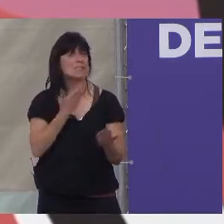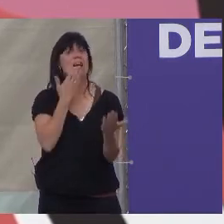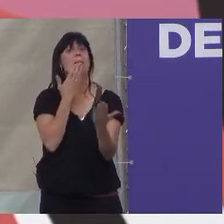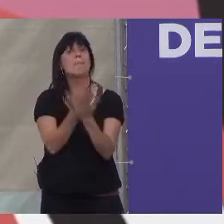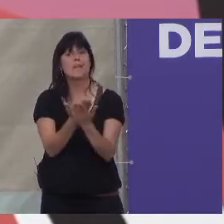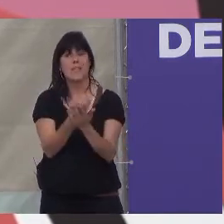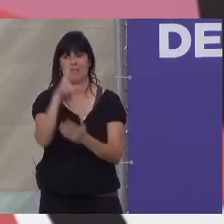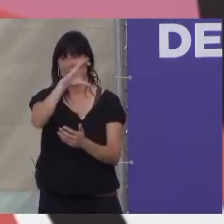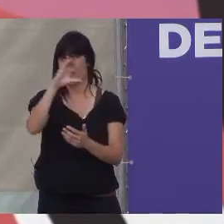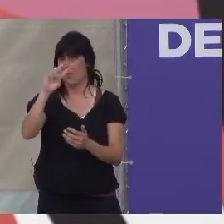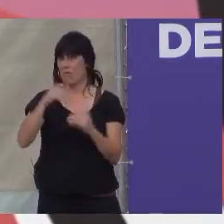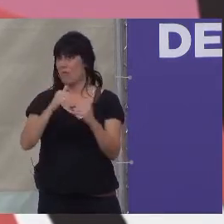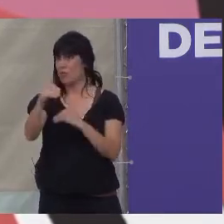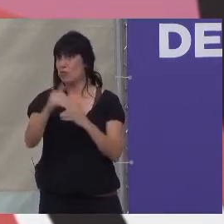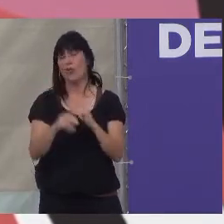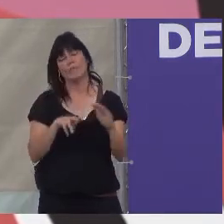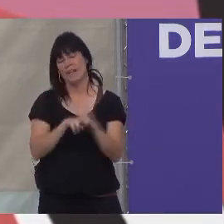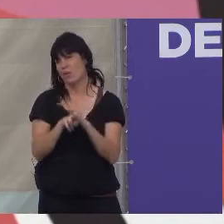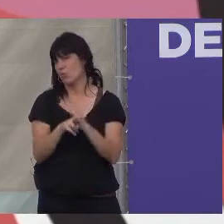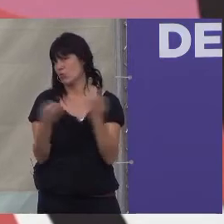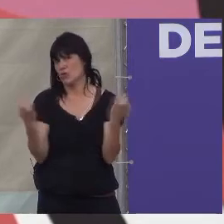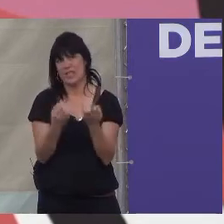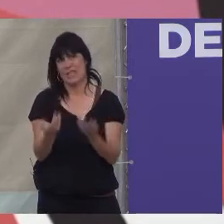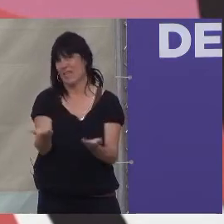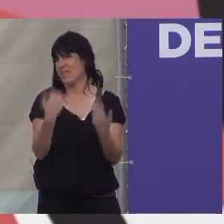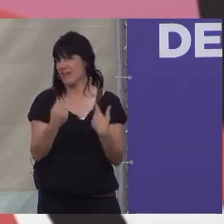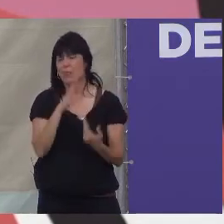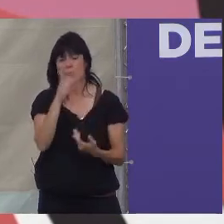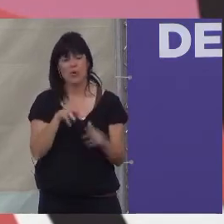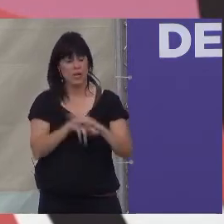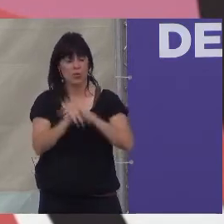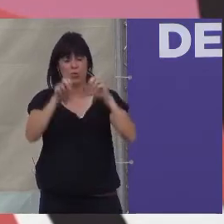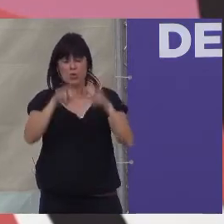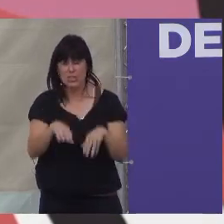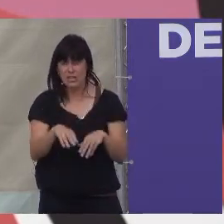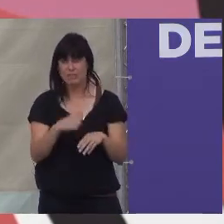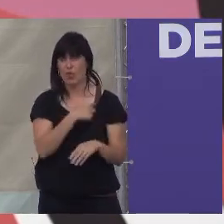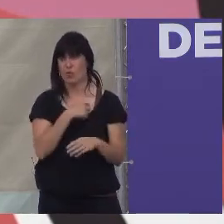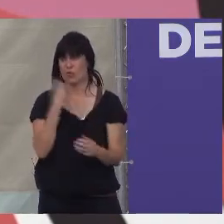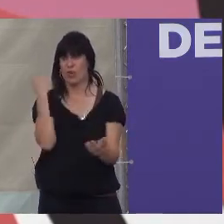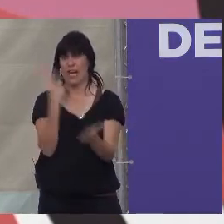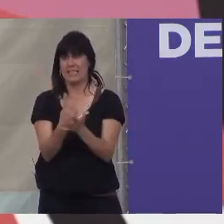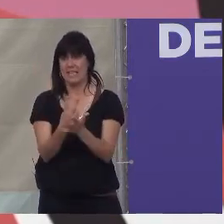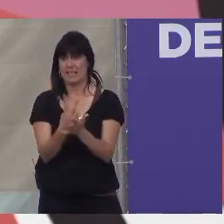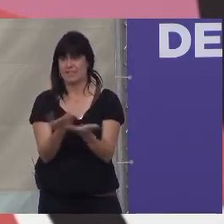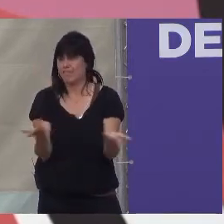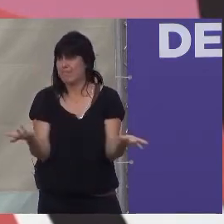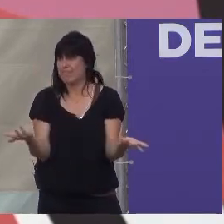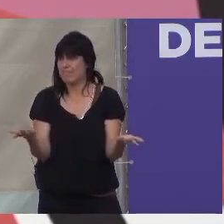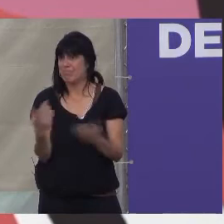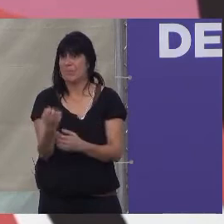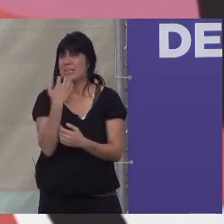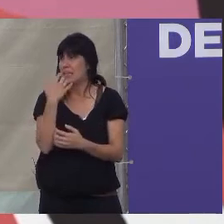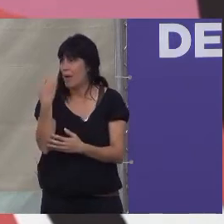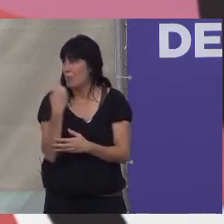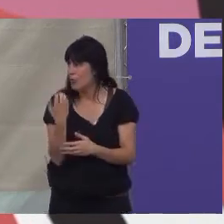futuro CCV, porque sin medios no se puede trabajar en la Comisión de Garantías. Si la Comisión de Garantías no tiene apoyo